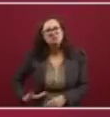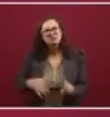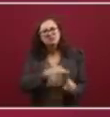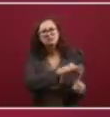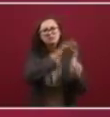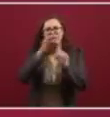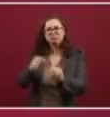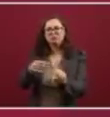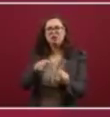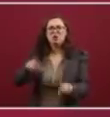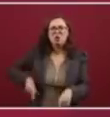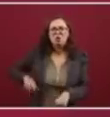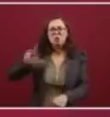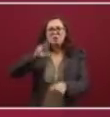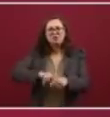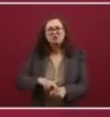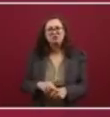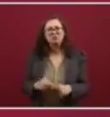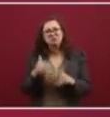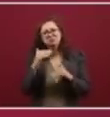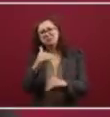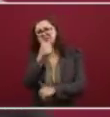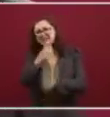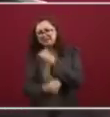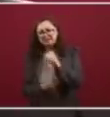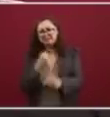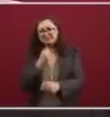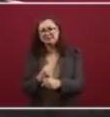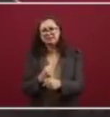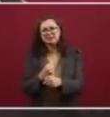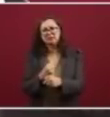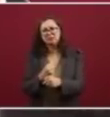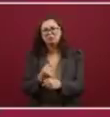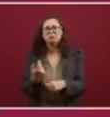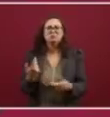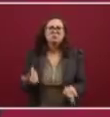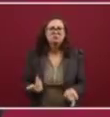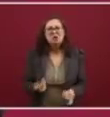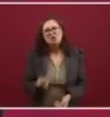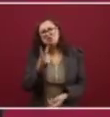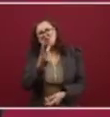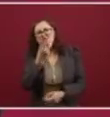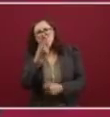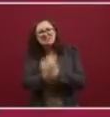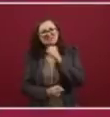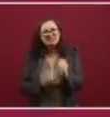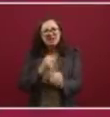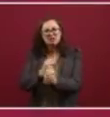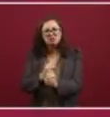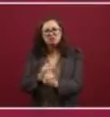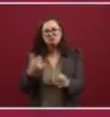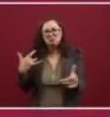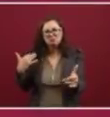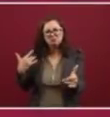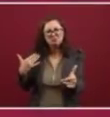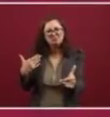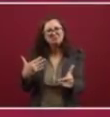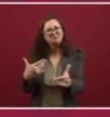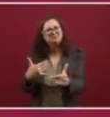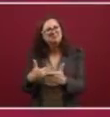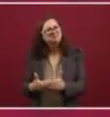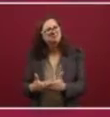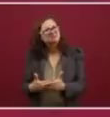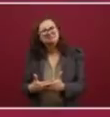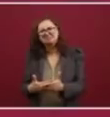gobernador, por 6 años, y a los 2, 3 años, ya